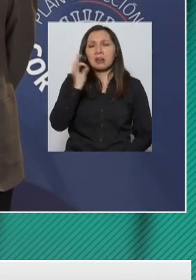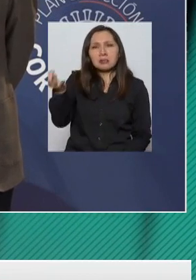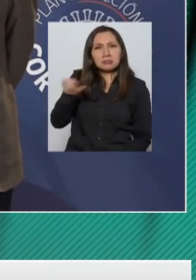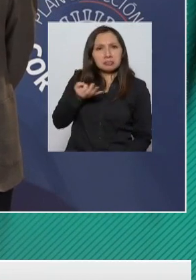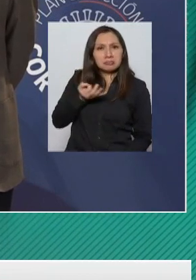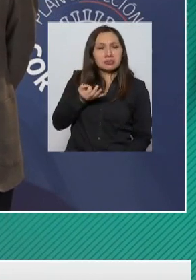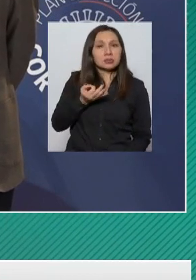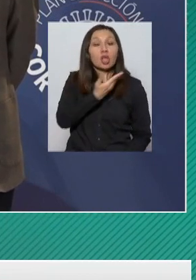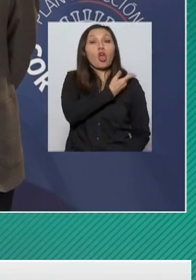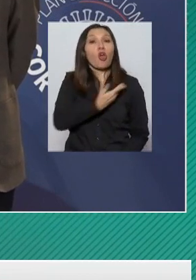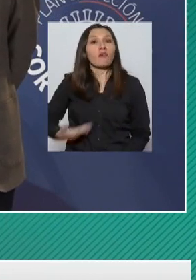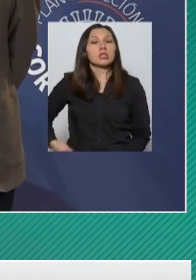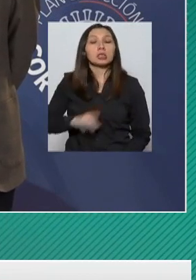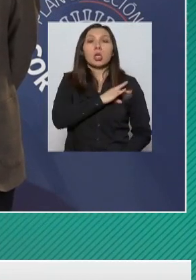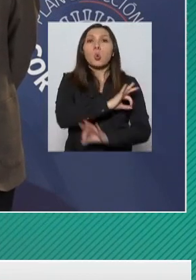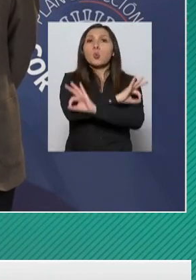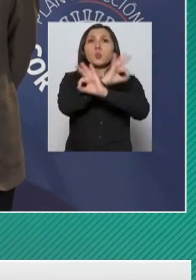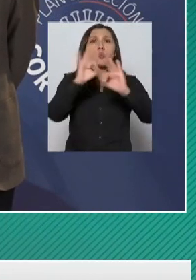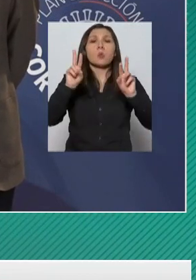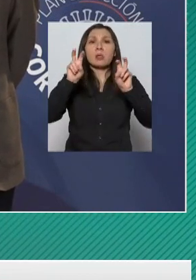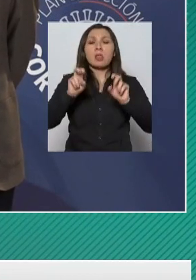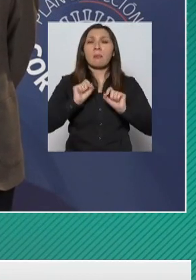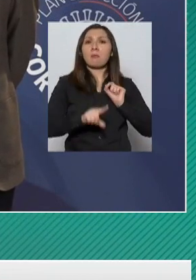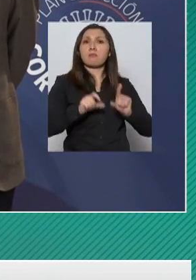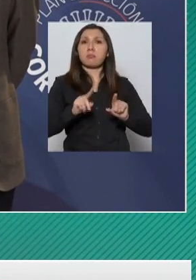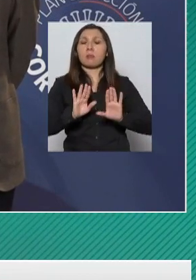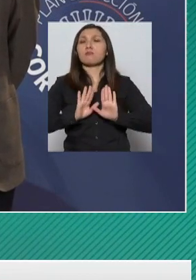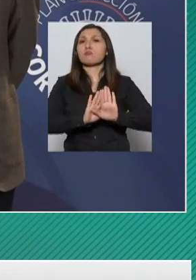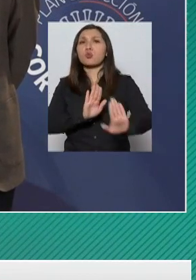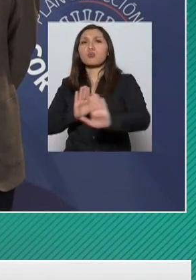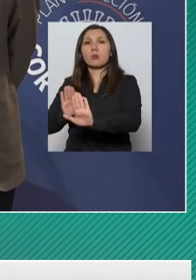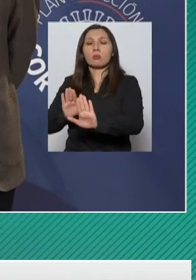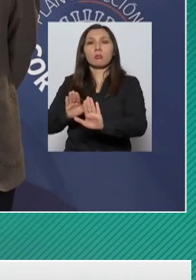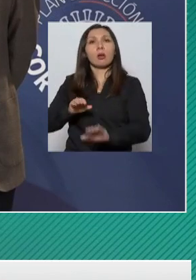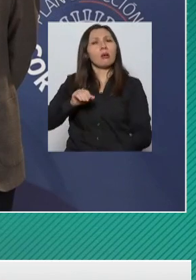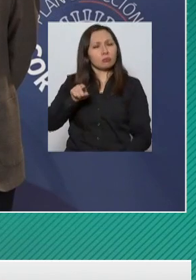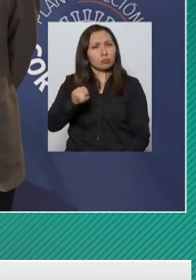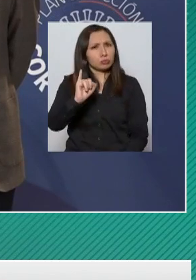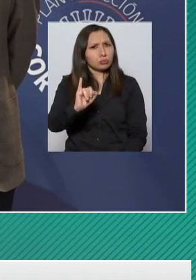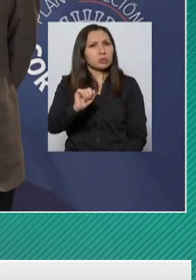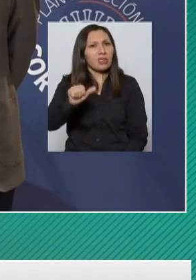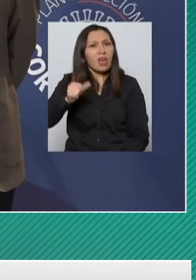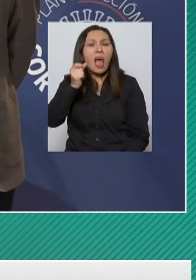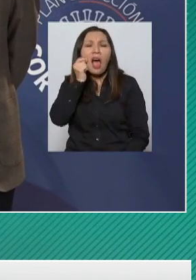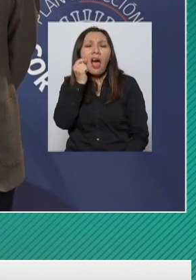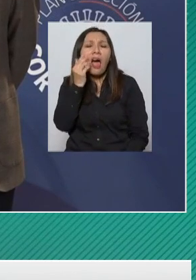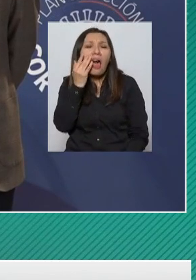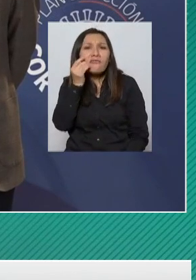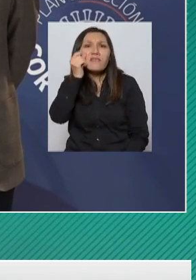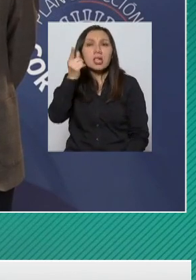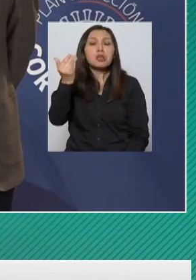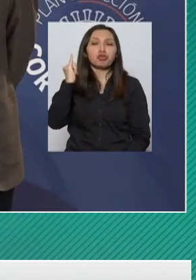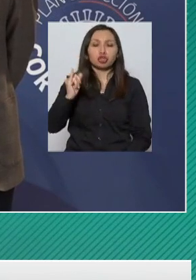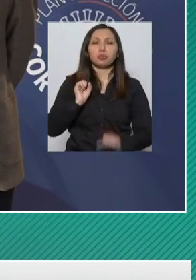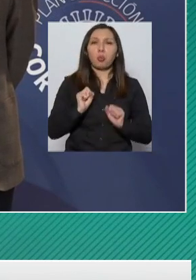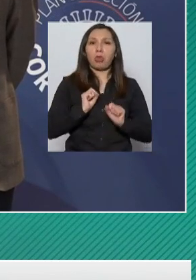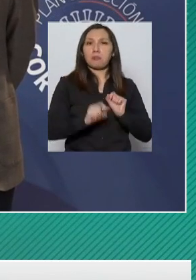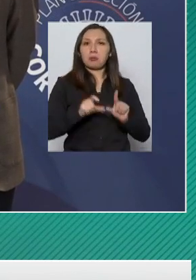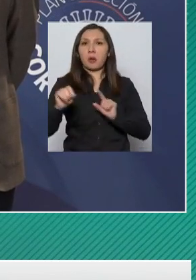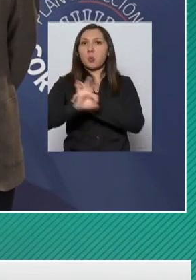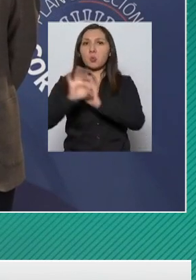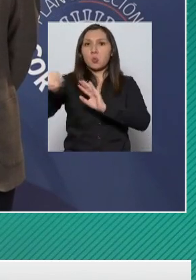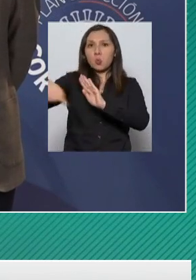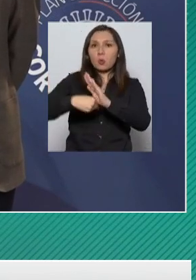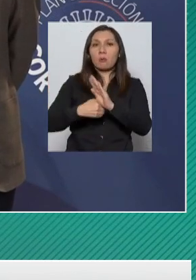el gobierno estilo nunca ha hablado de inmunidad sin embargo usted el 16 de abril se hablaba de que se podía generar inmunidad incluso te